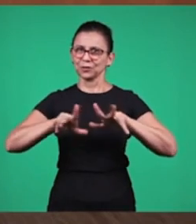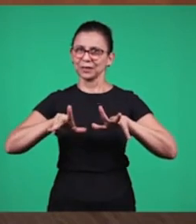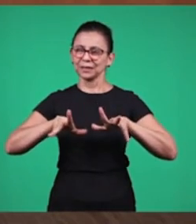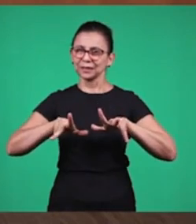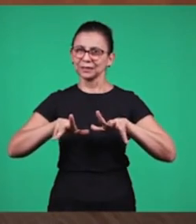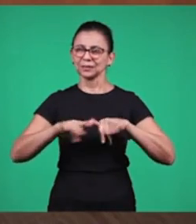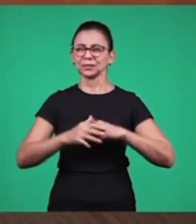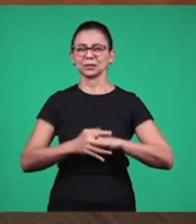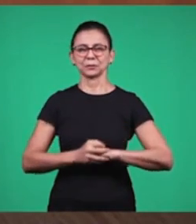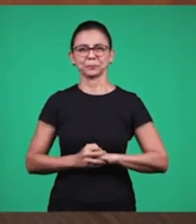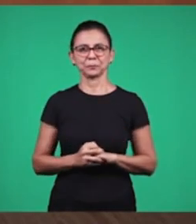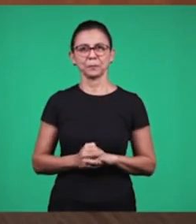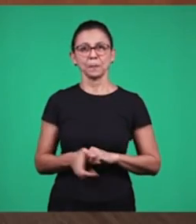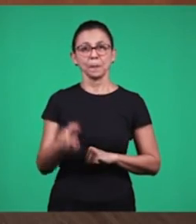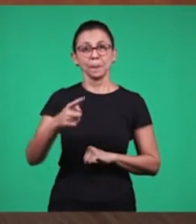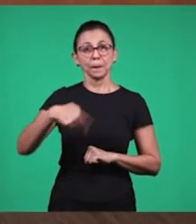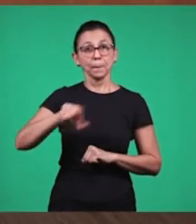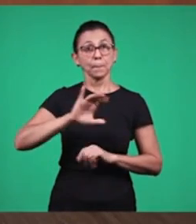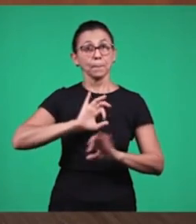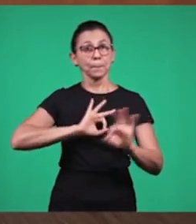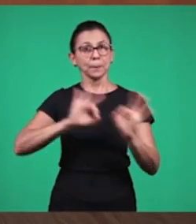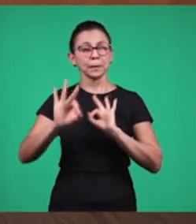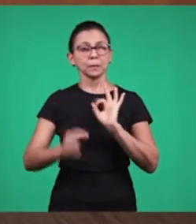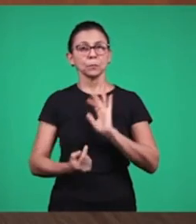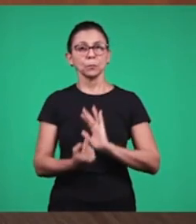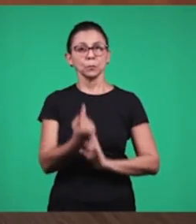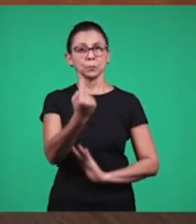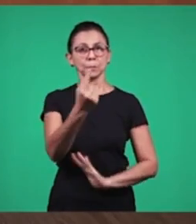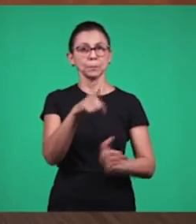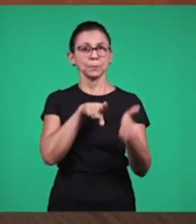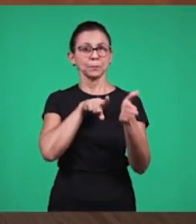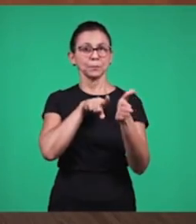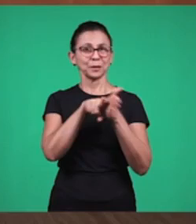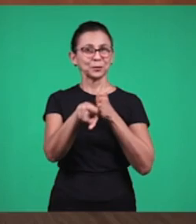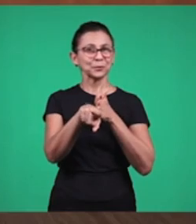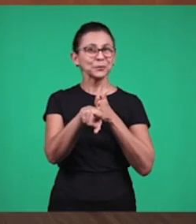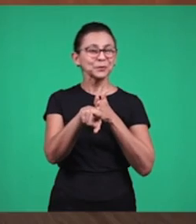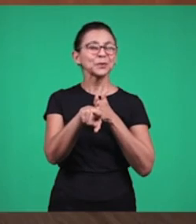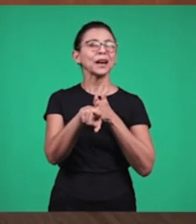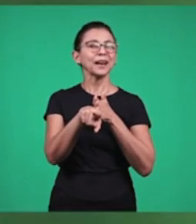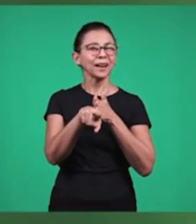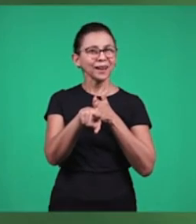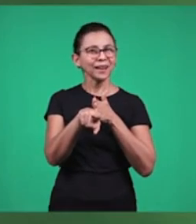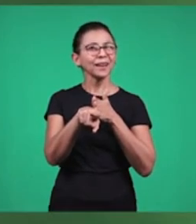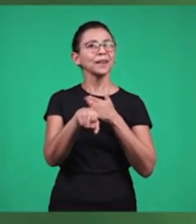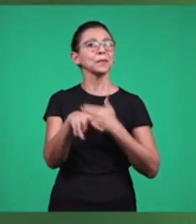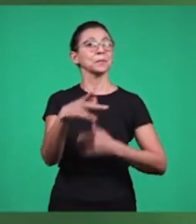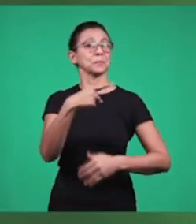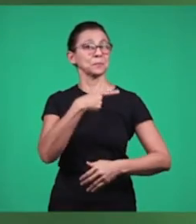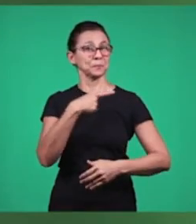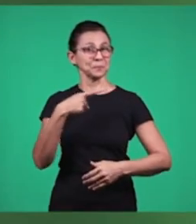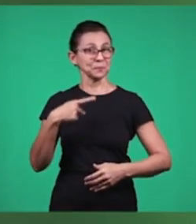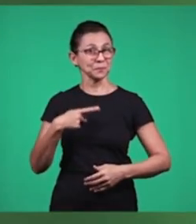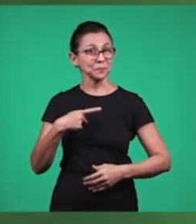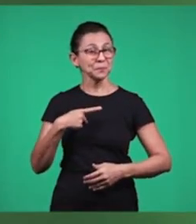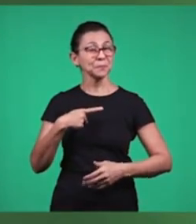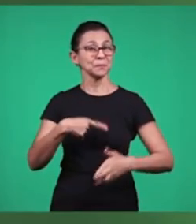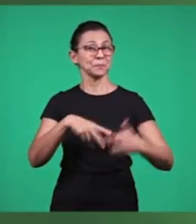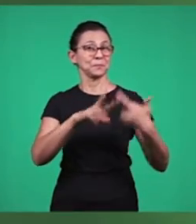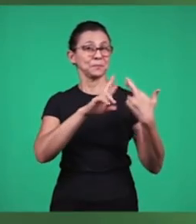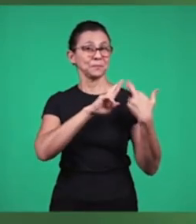diferente. Nosotros preparamos una pregunta para que los pastores